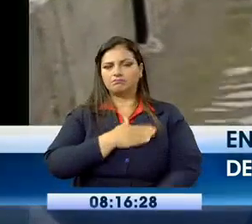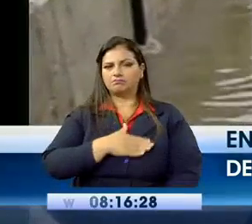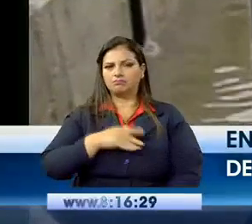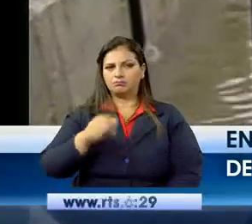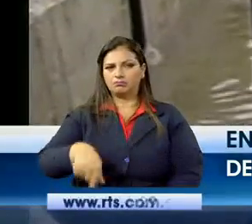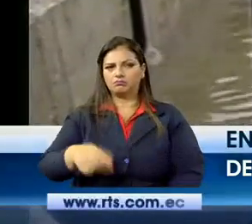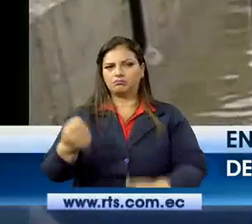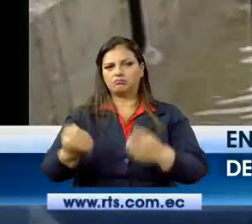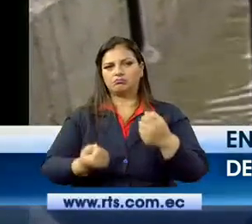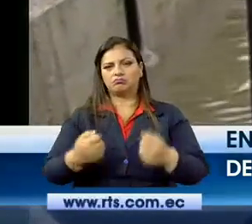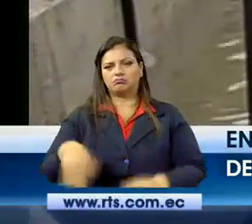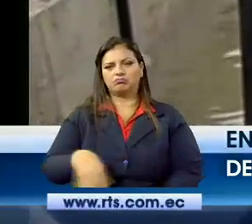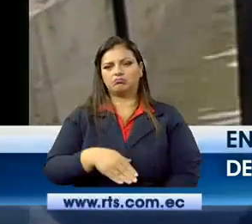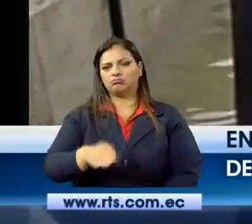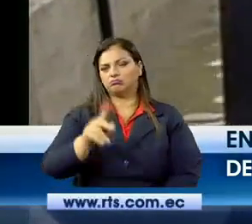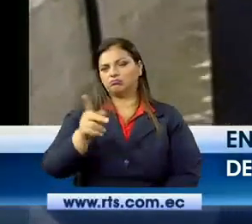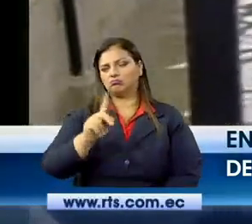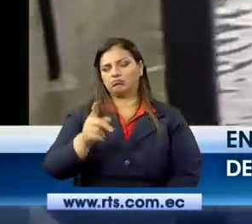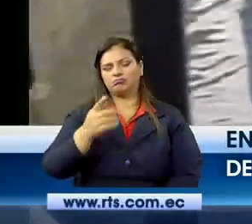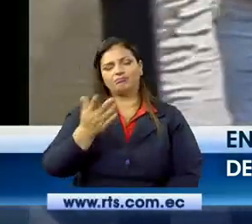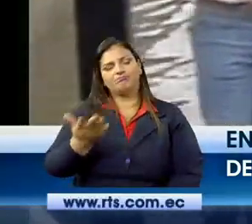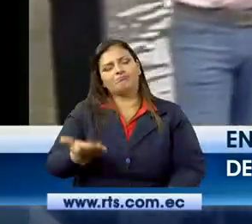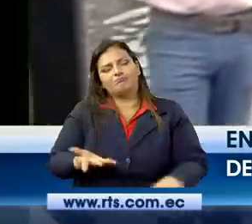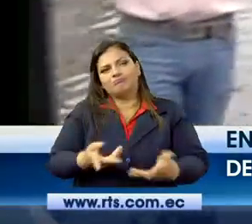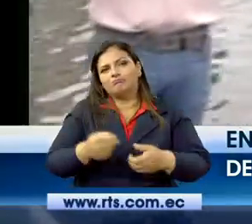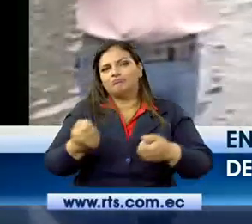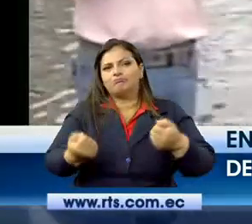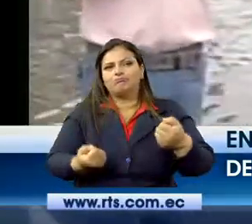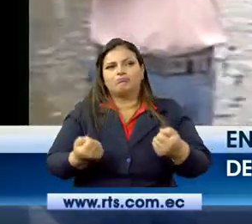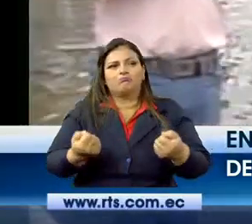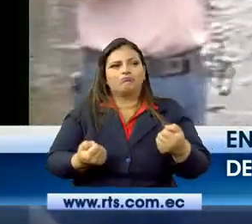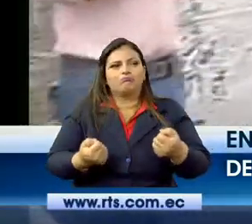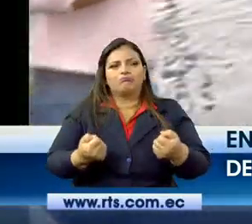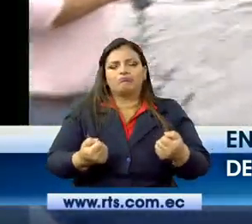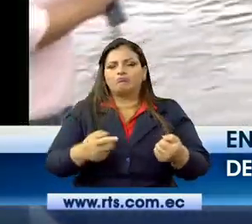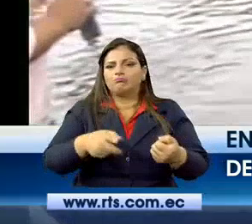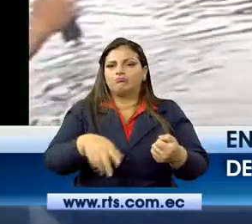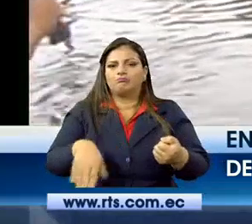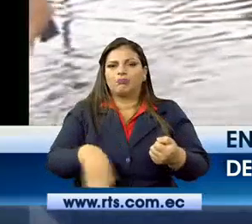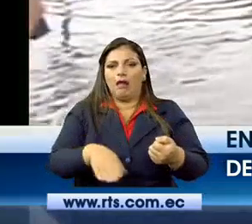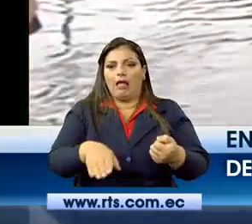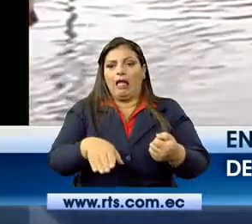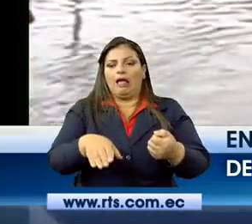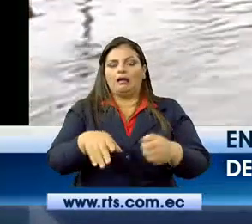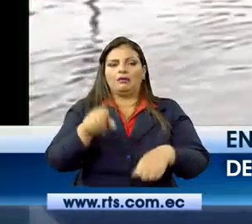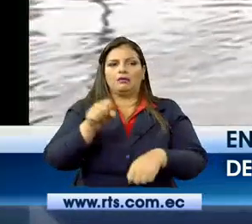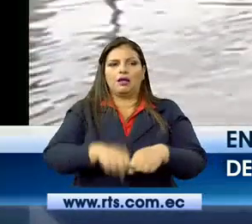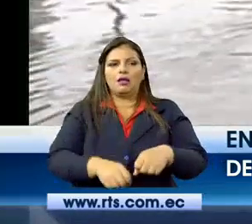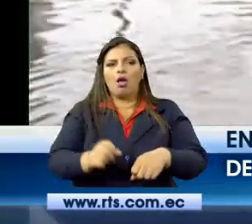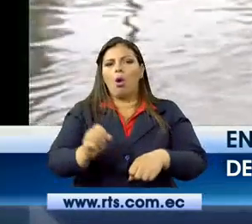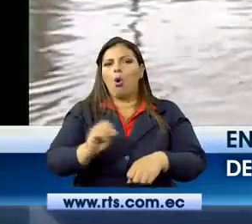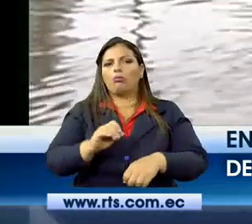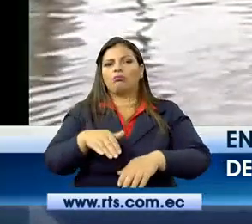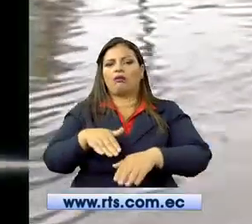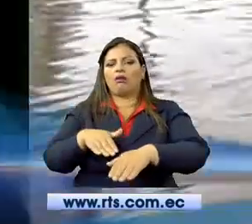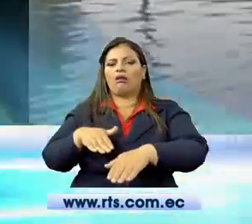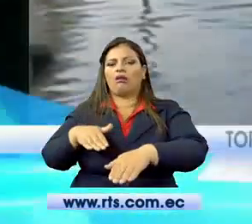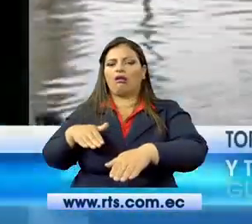pasar por este sector para que no tengan de pronto contratiempos. El tráfico está bastante ahí retrasado. Hugo, Rosa Elena.